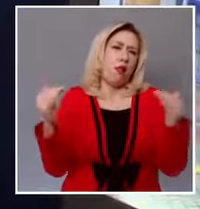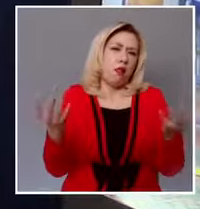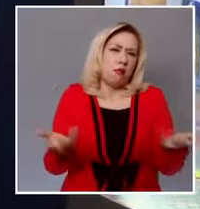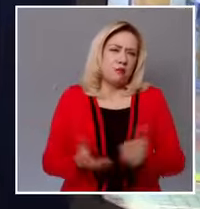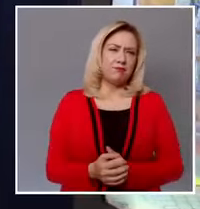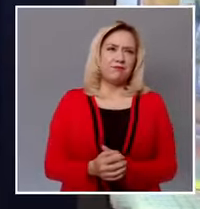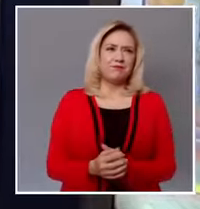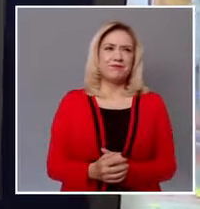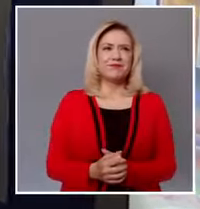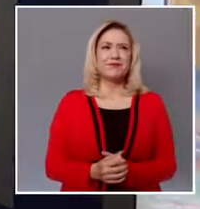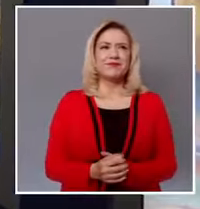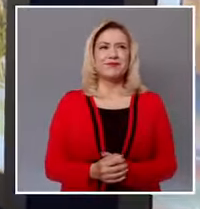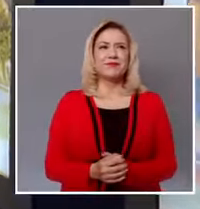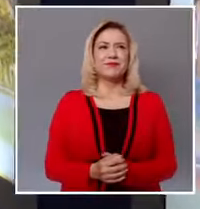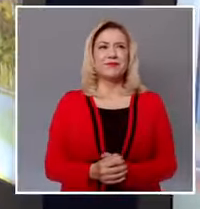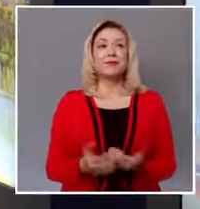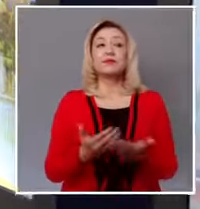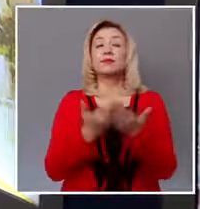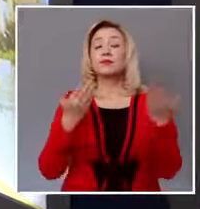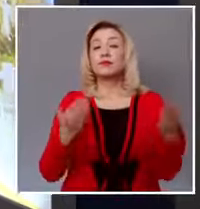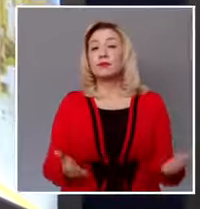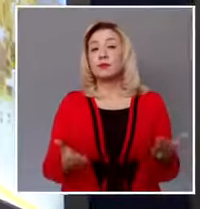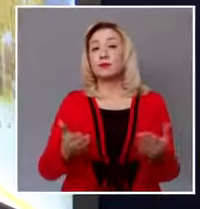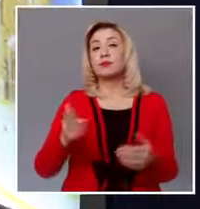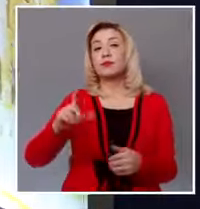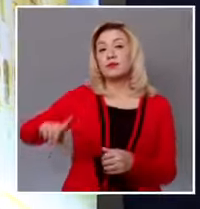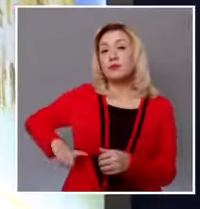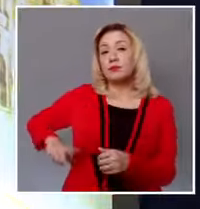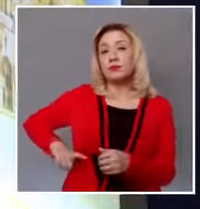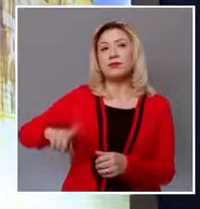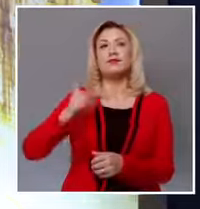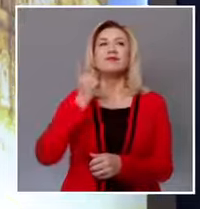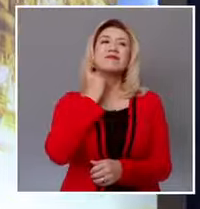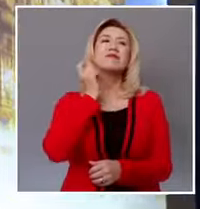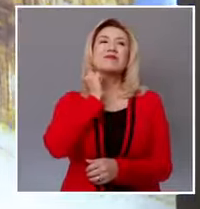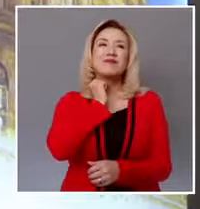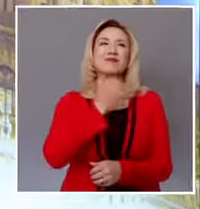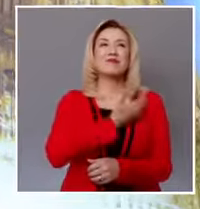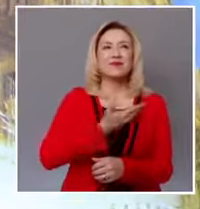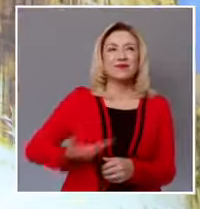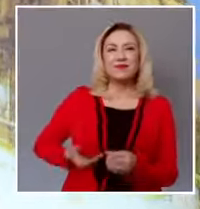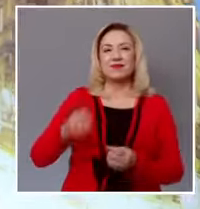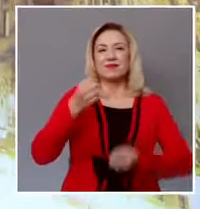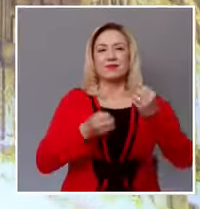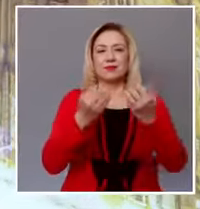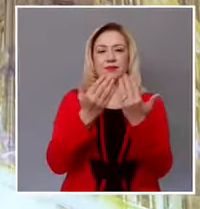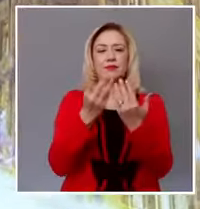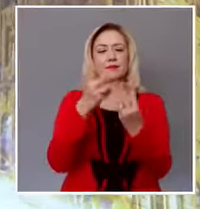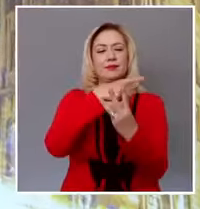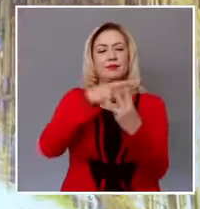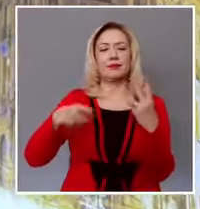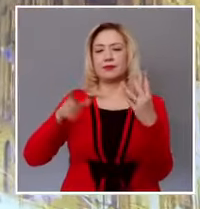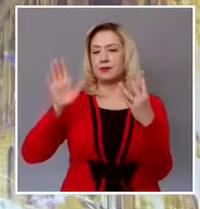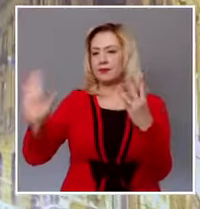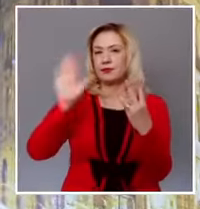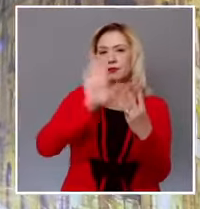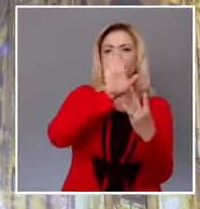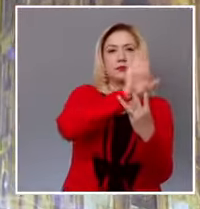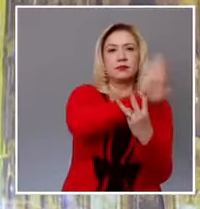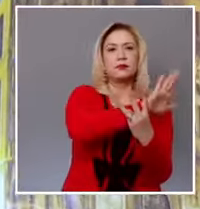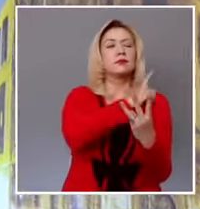La separación de poderes es fundamental para garantizar que las instituciones del Estado puedan desempeñar sus funciones con el alto grado